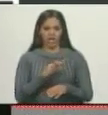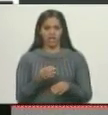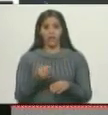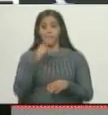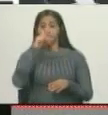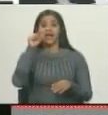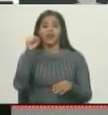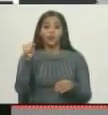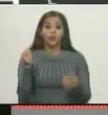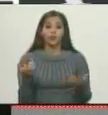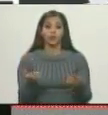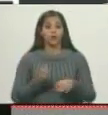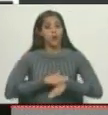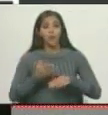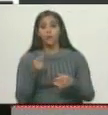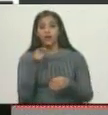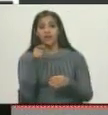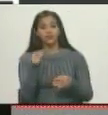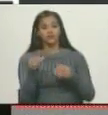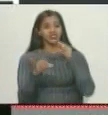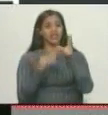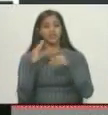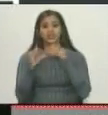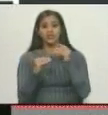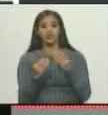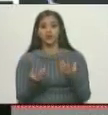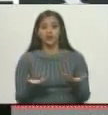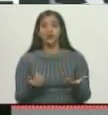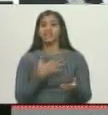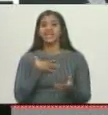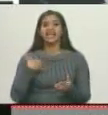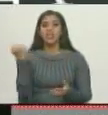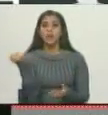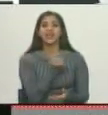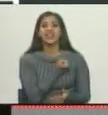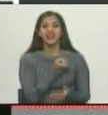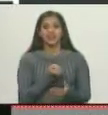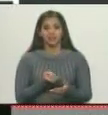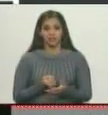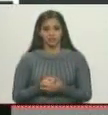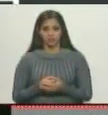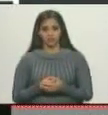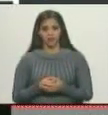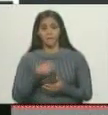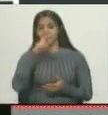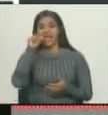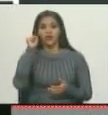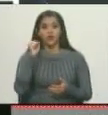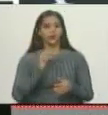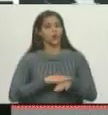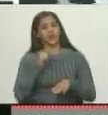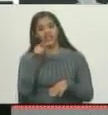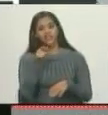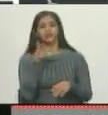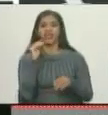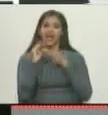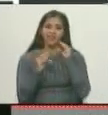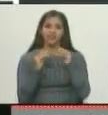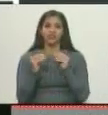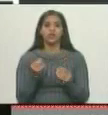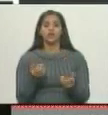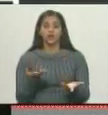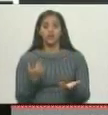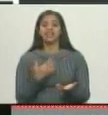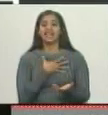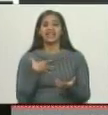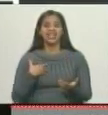Maduro, ¿por qué tú estás dialogando con los que te han querido matar? Maduro, ¿por qué tú estás dialogando con los que te han